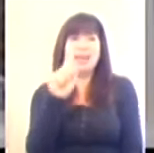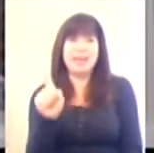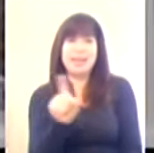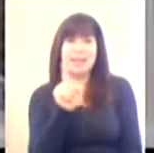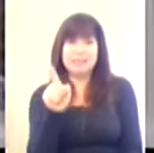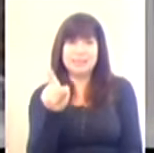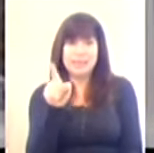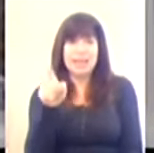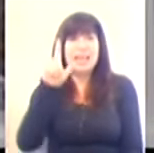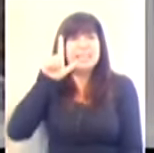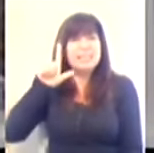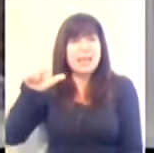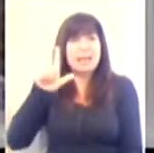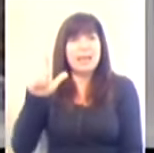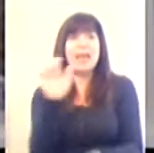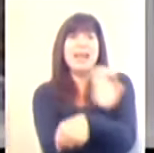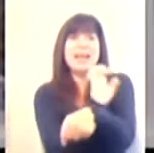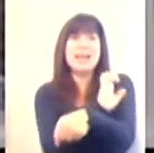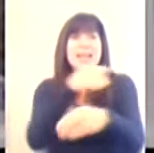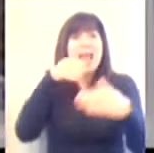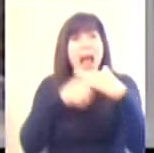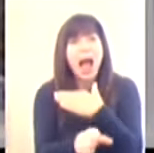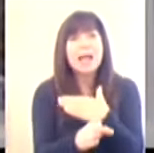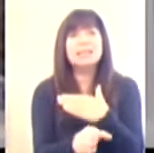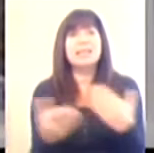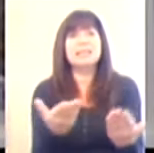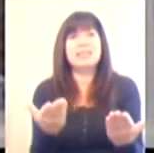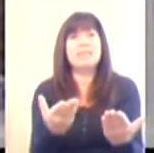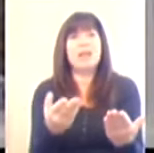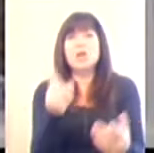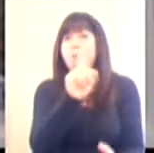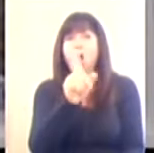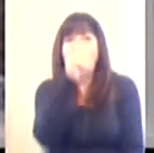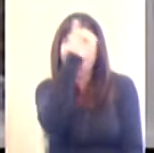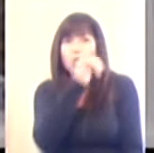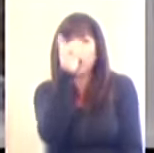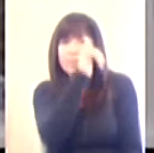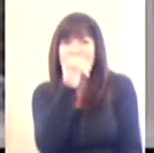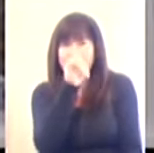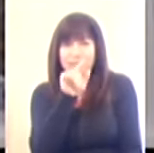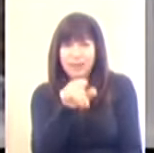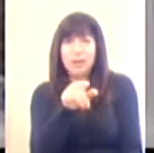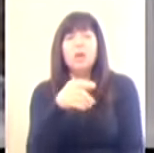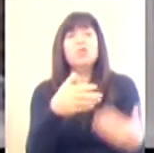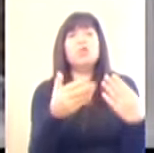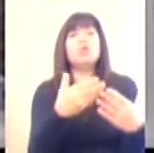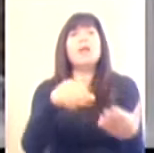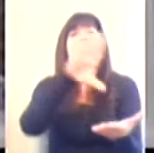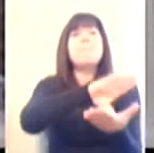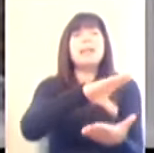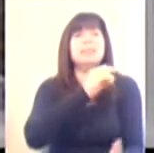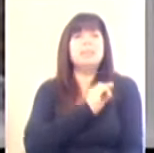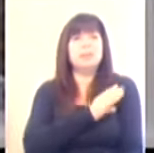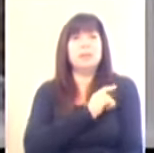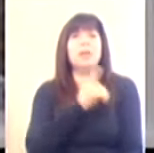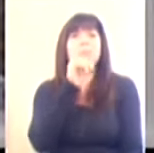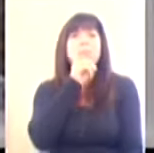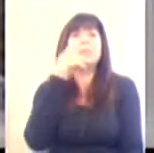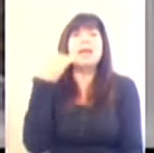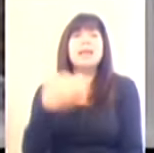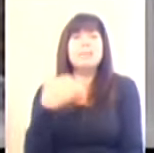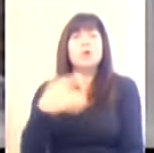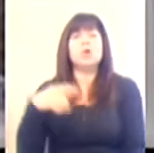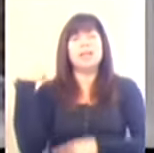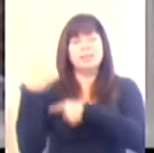ODS 7 de energías accesibles y no contaminantes, donde nuestro país tiene un importante